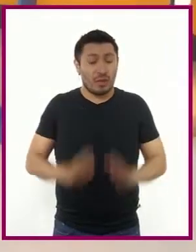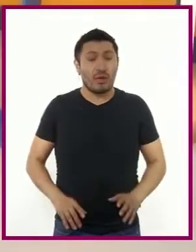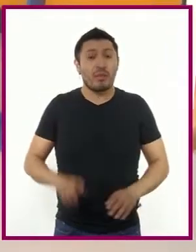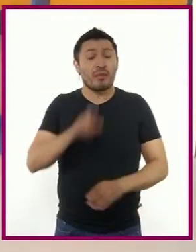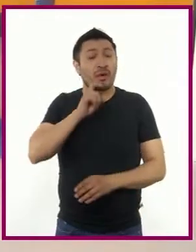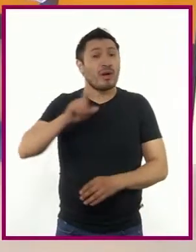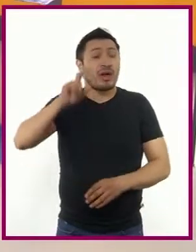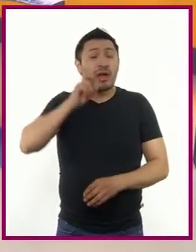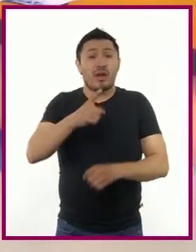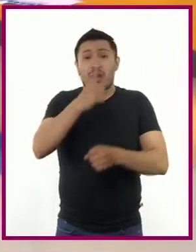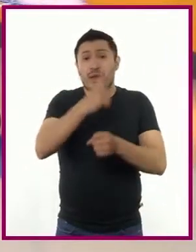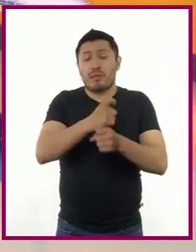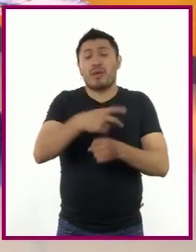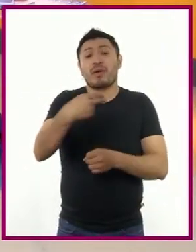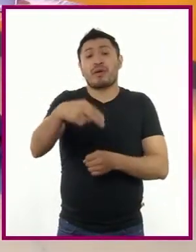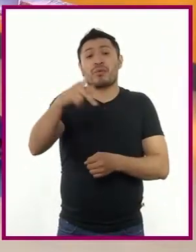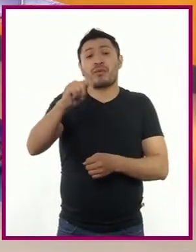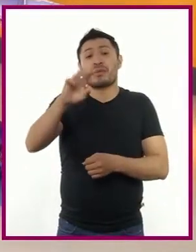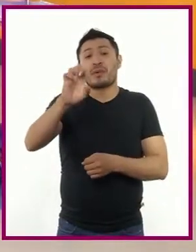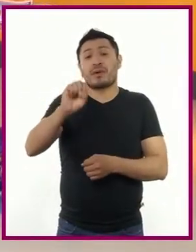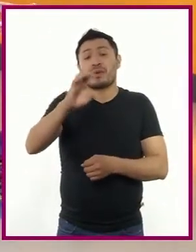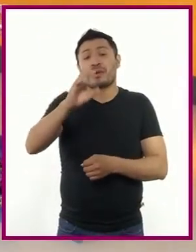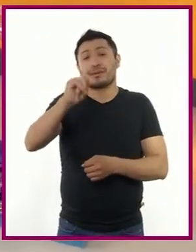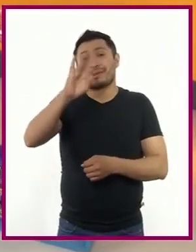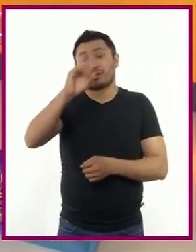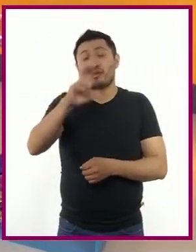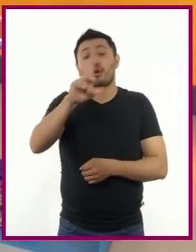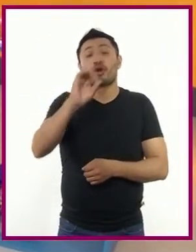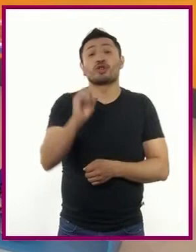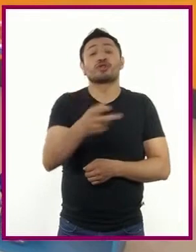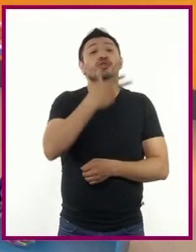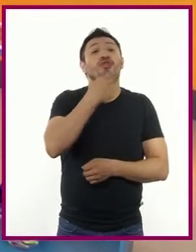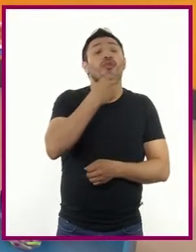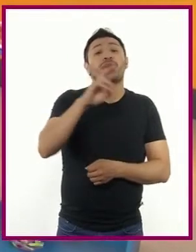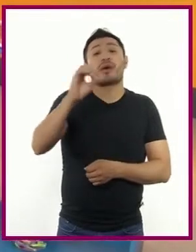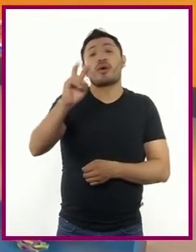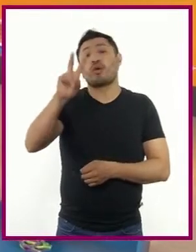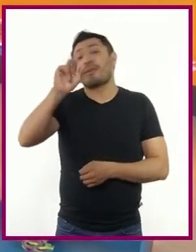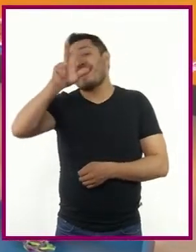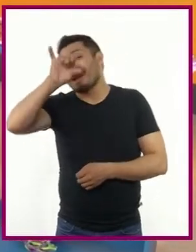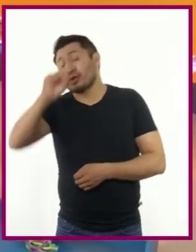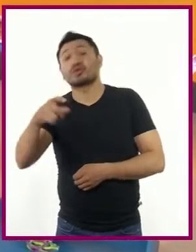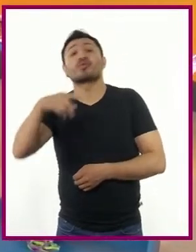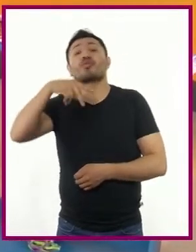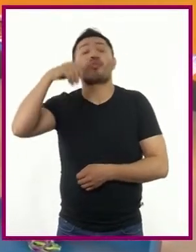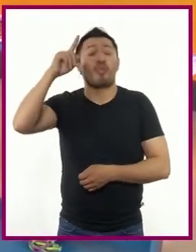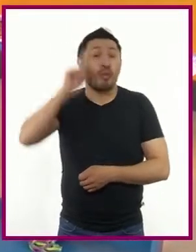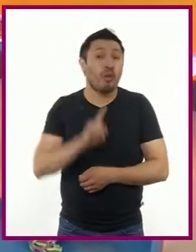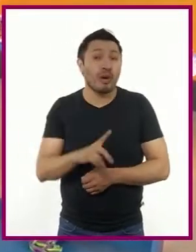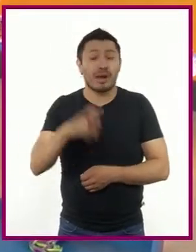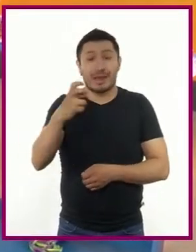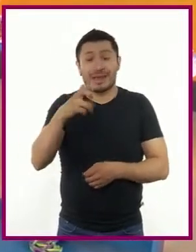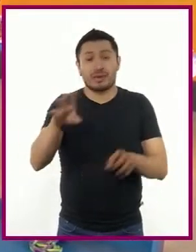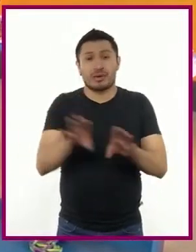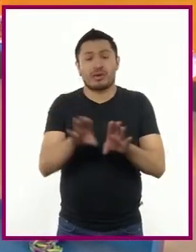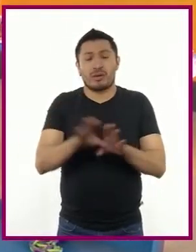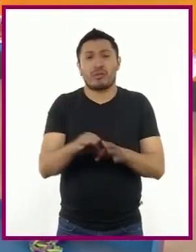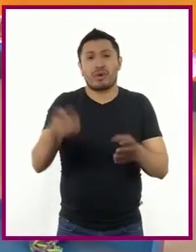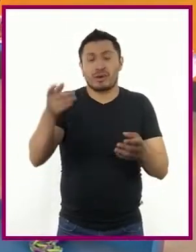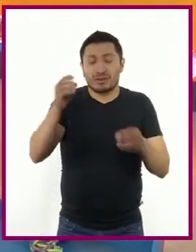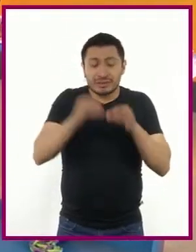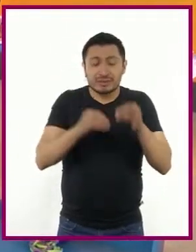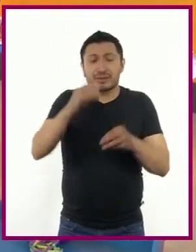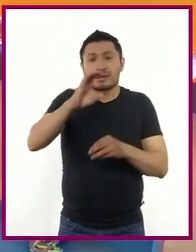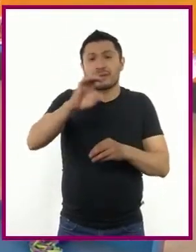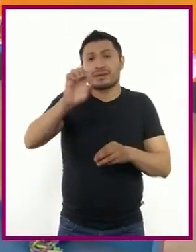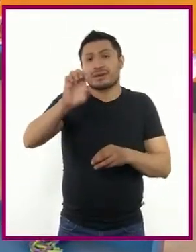los testículos en los hombres y los ovarios en las mujeres, los cuales producen células sexuales o